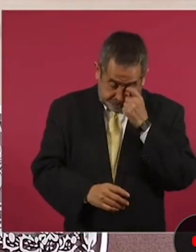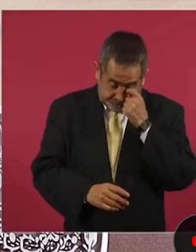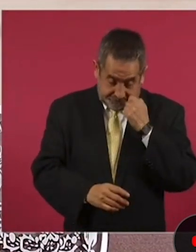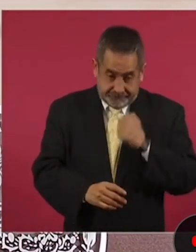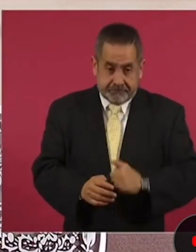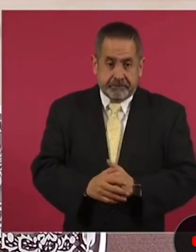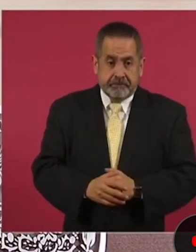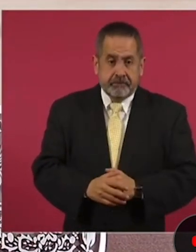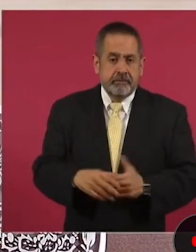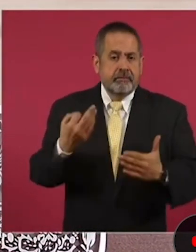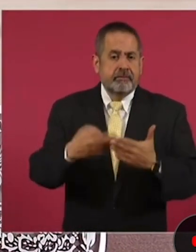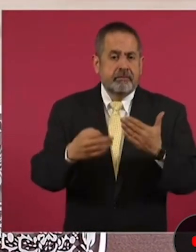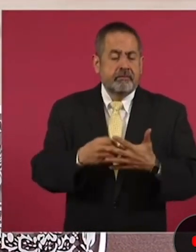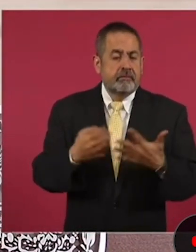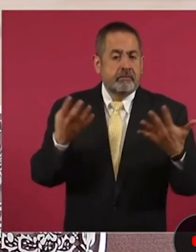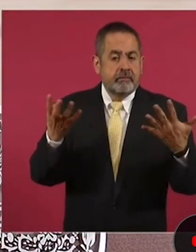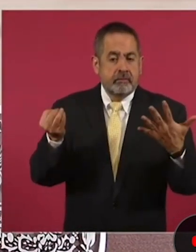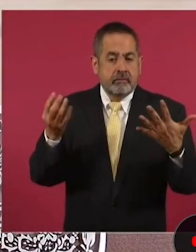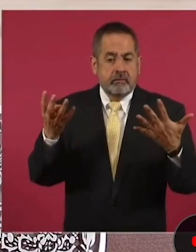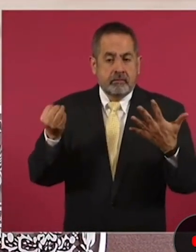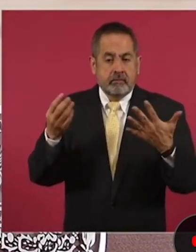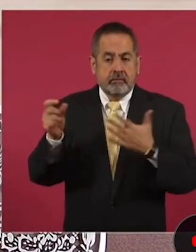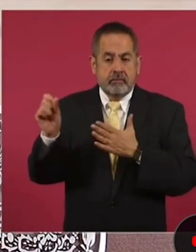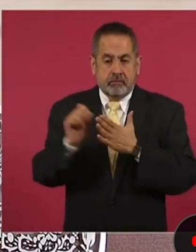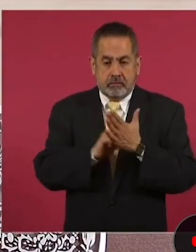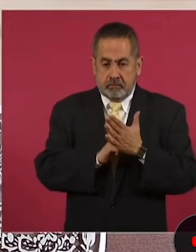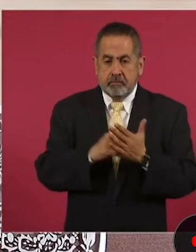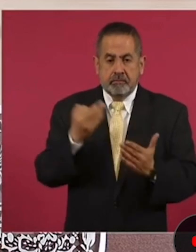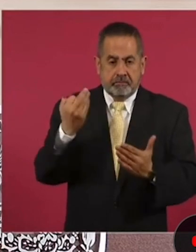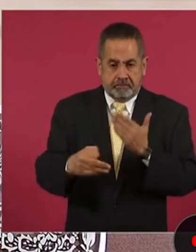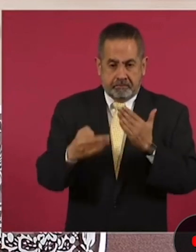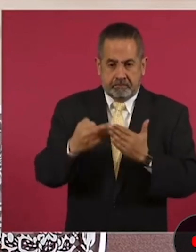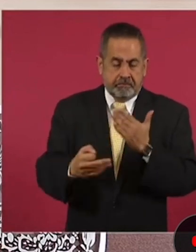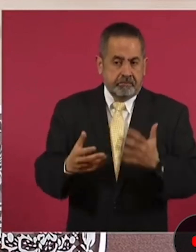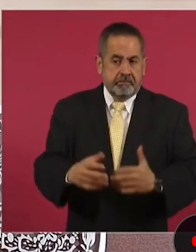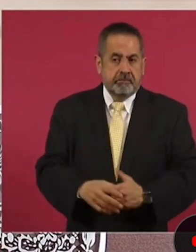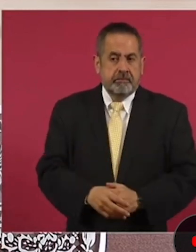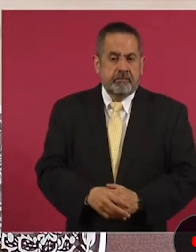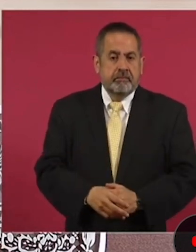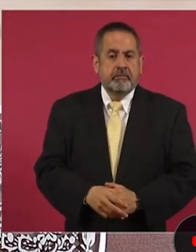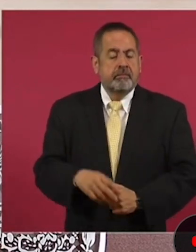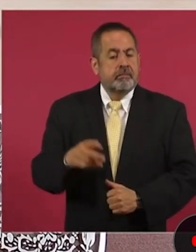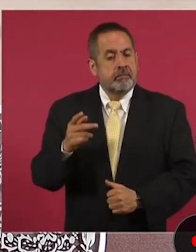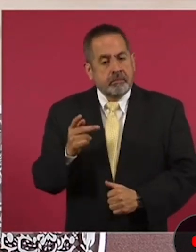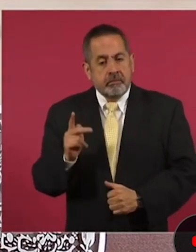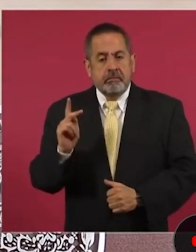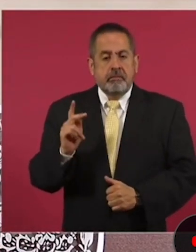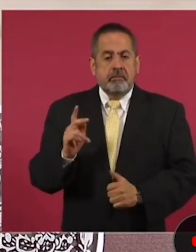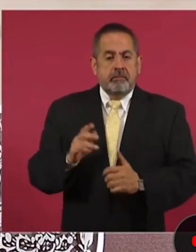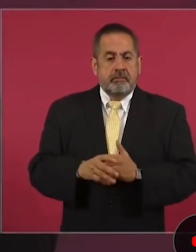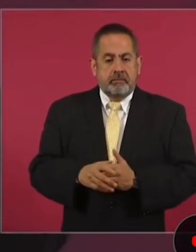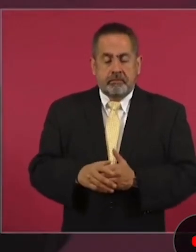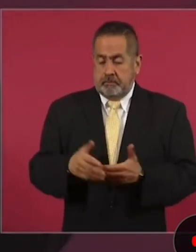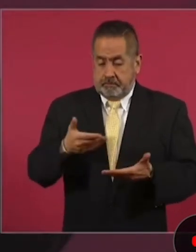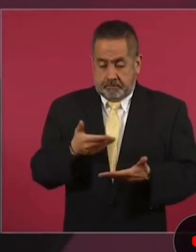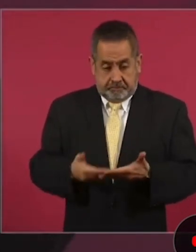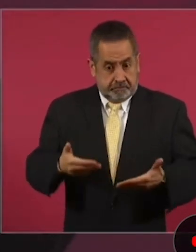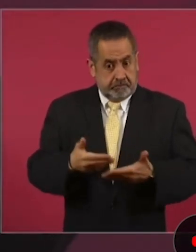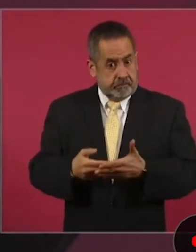nada más 9 meses los que nos quedan, pero hasta ahora lo